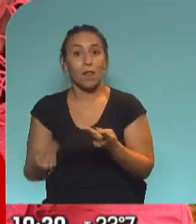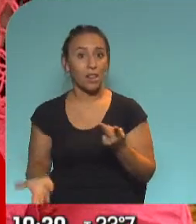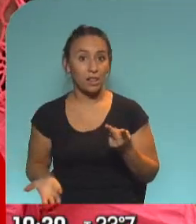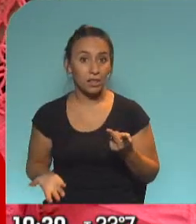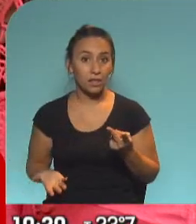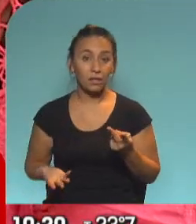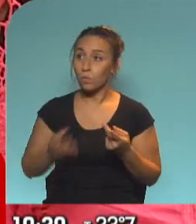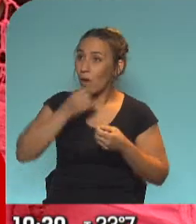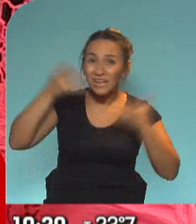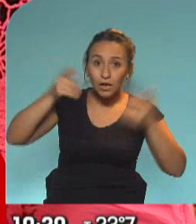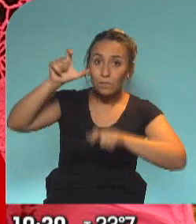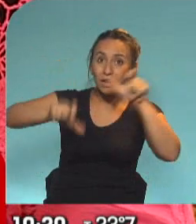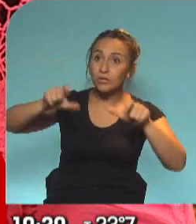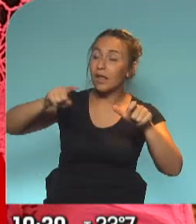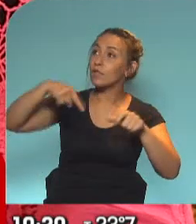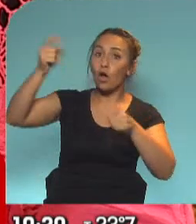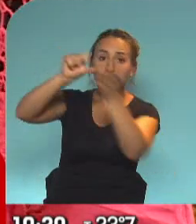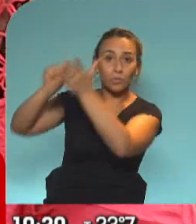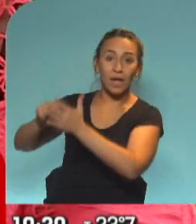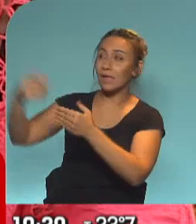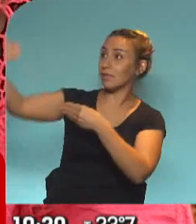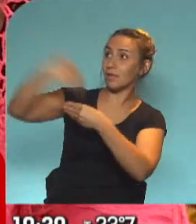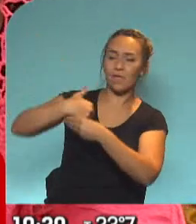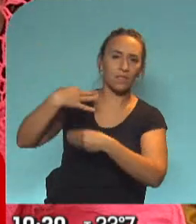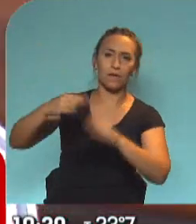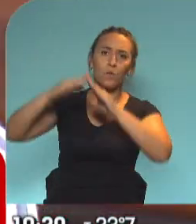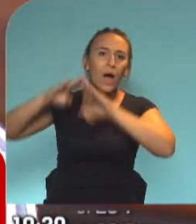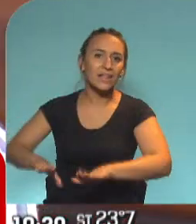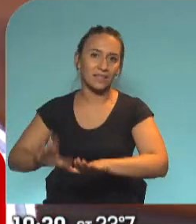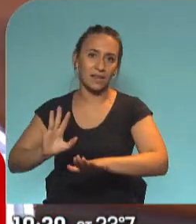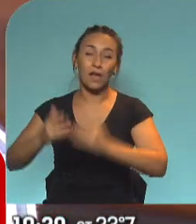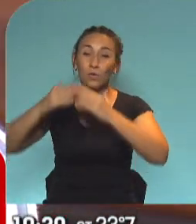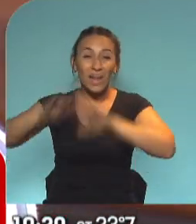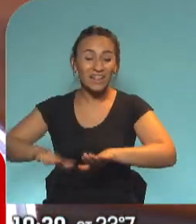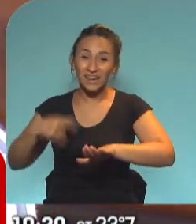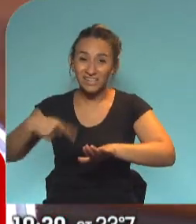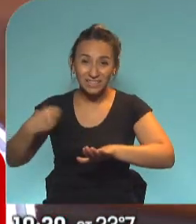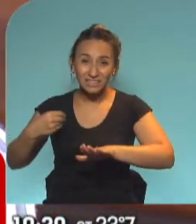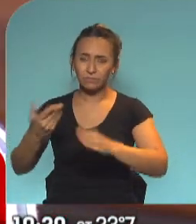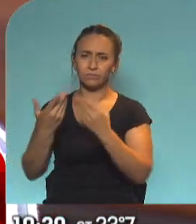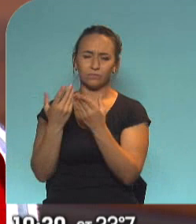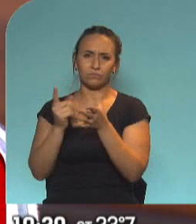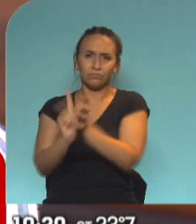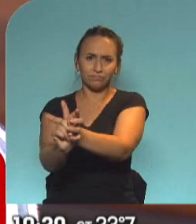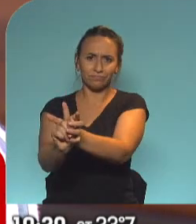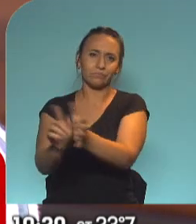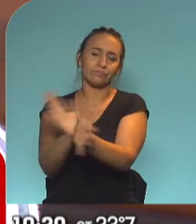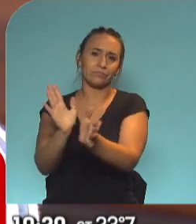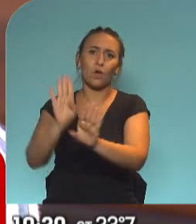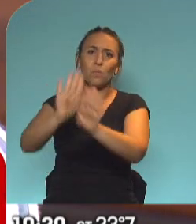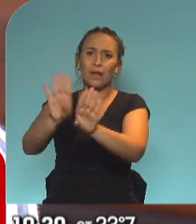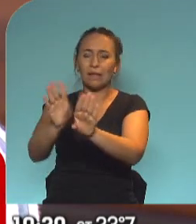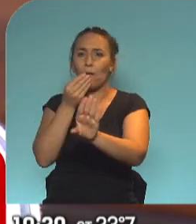el que viene de afuera tiene que hacer cuarentena. Y cuarentena es comida por debajo de la